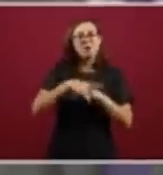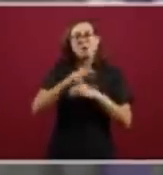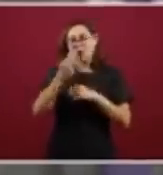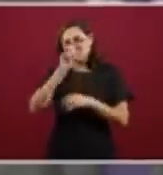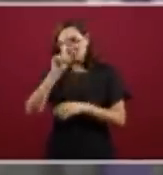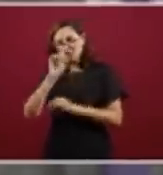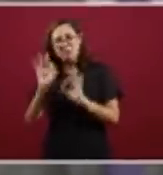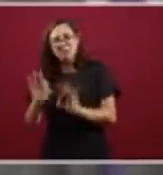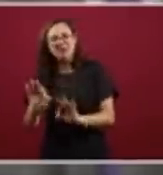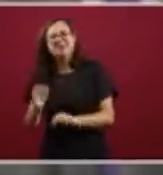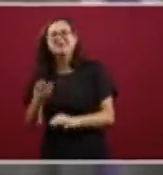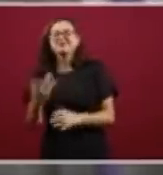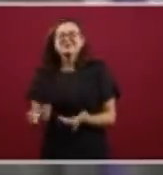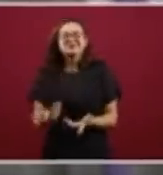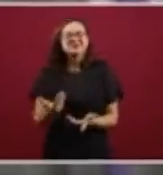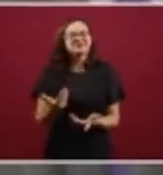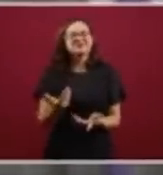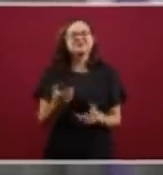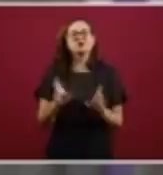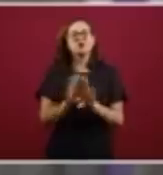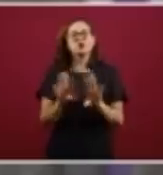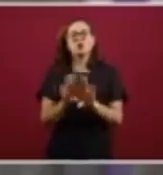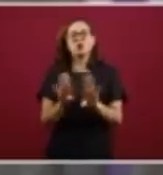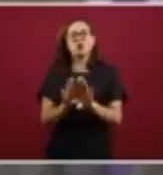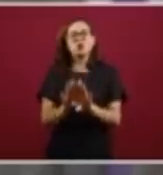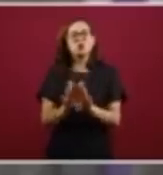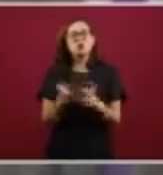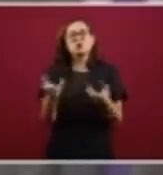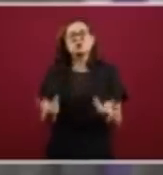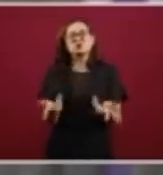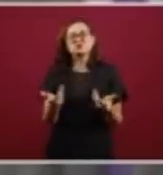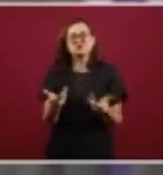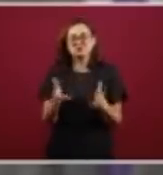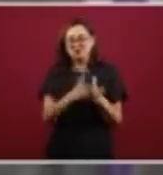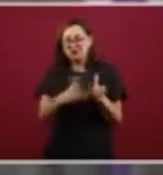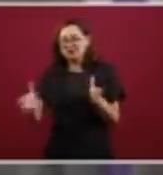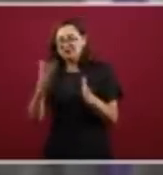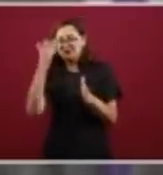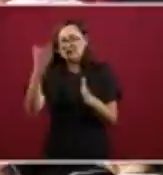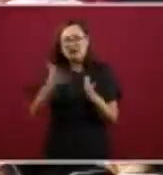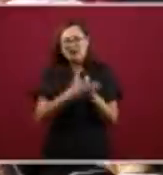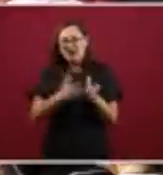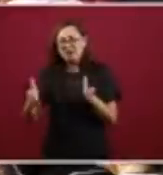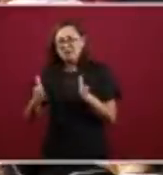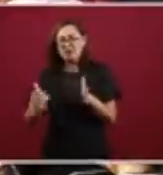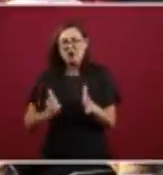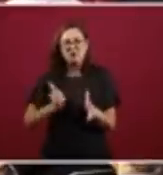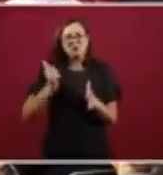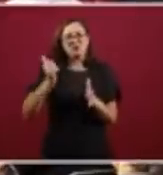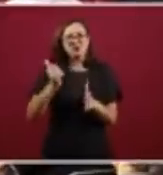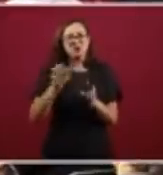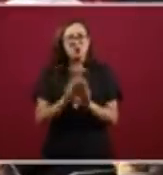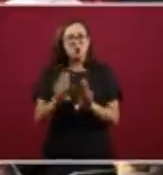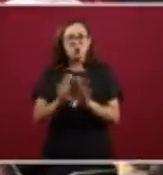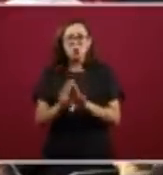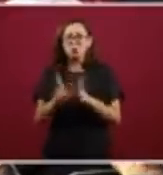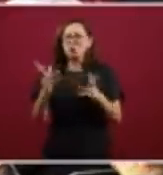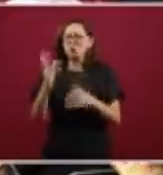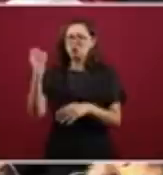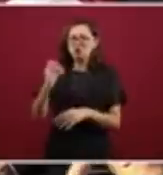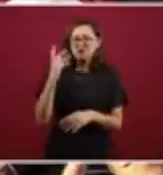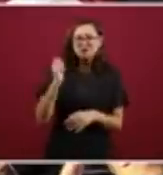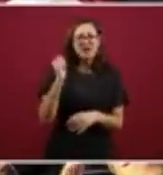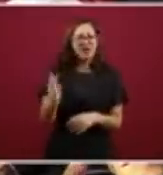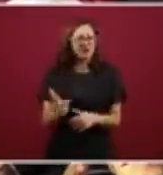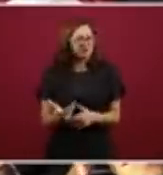Sino hacer útil este tiempo. Casas, ay, conferencias, etcétera.